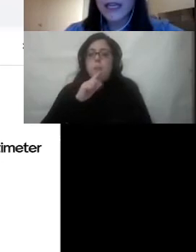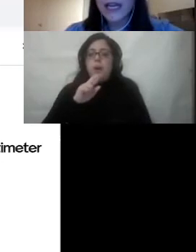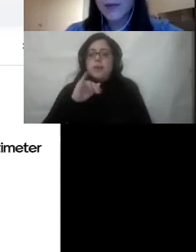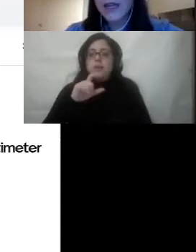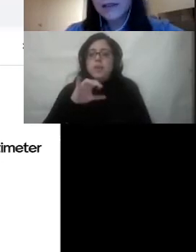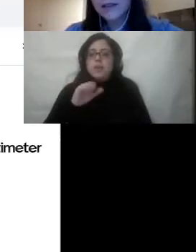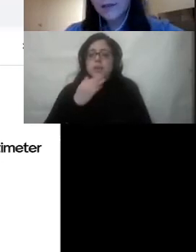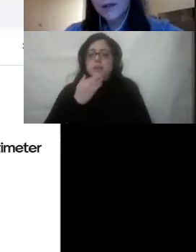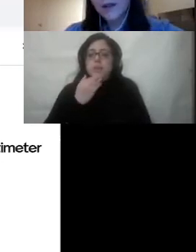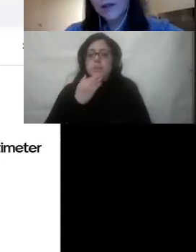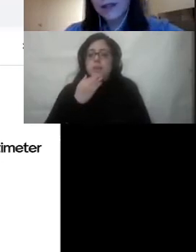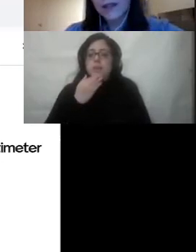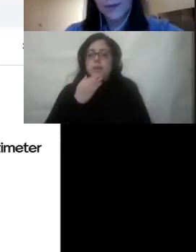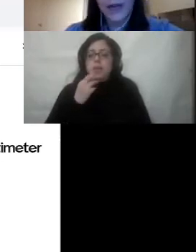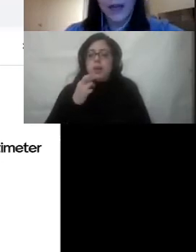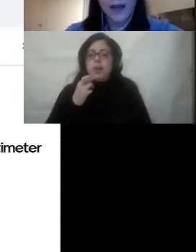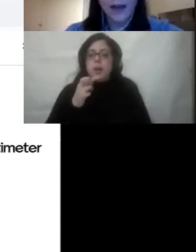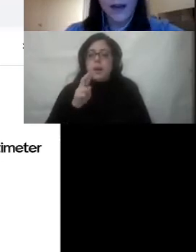prender las cámaras